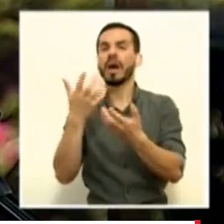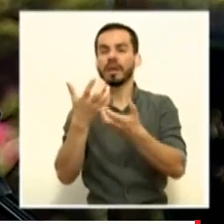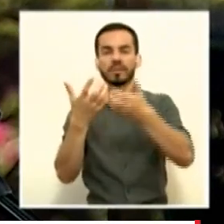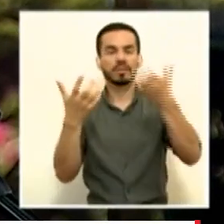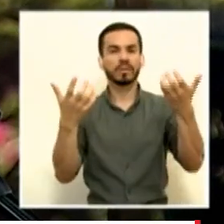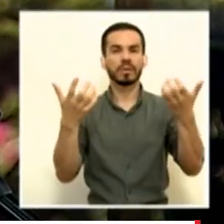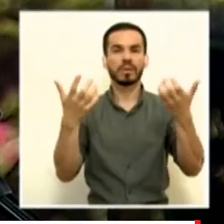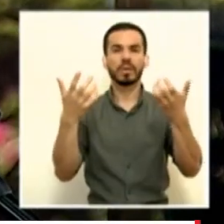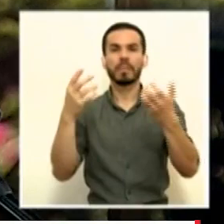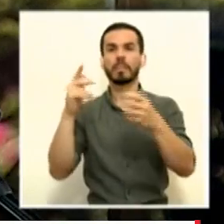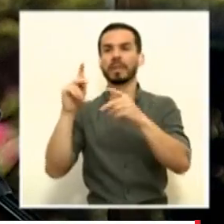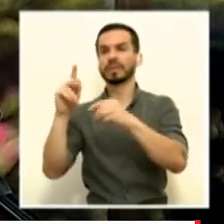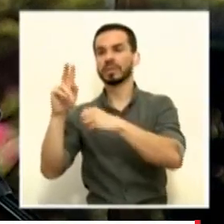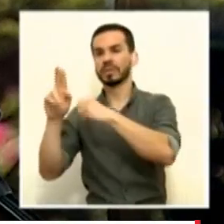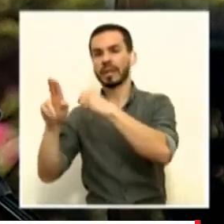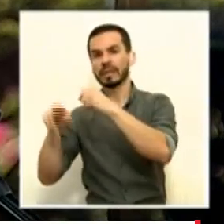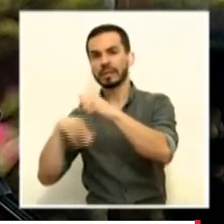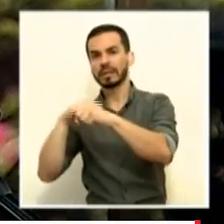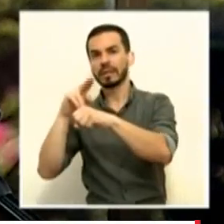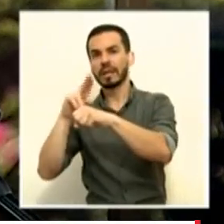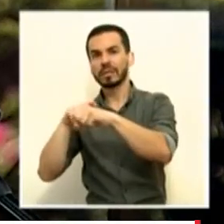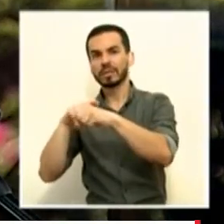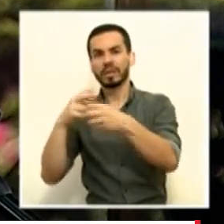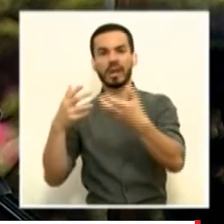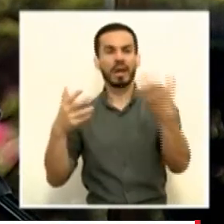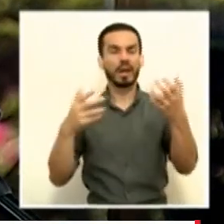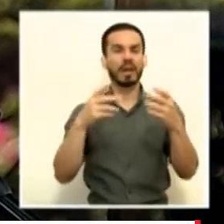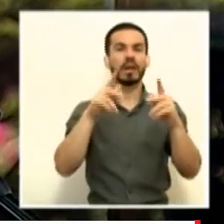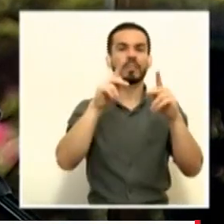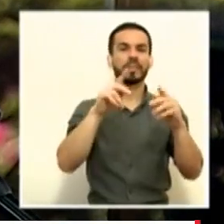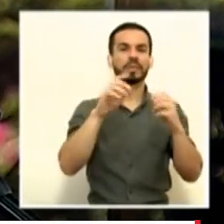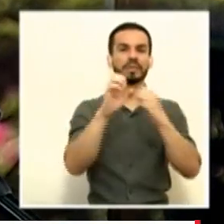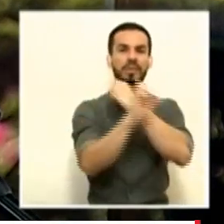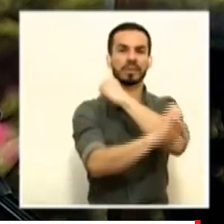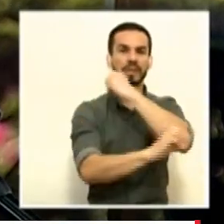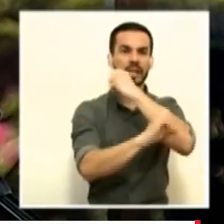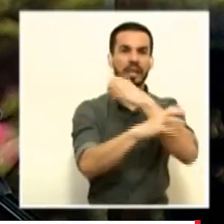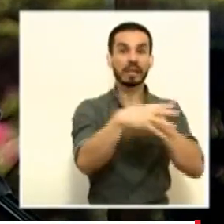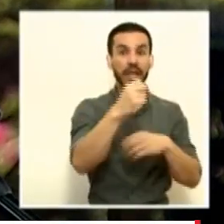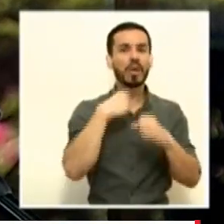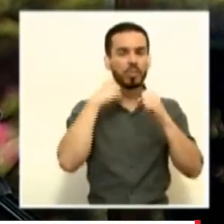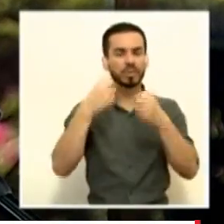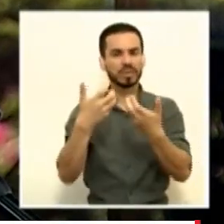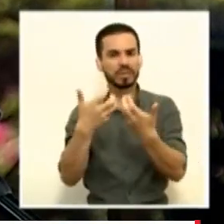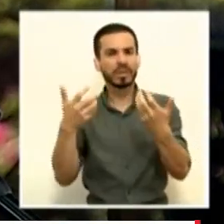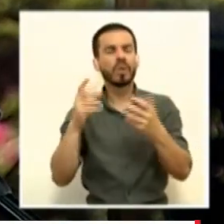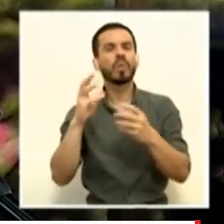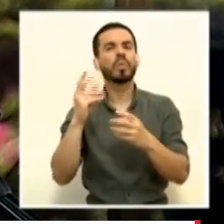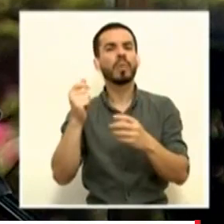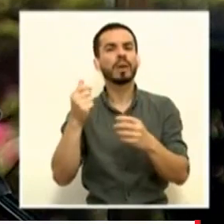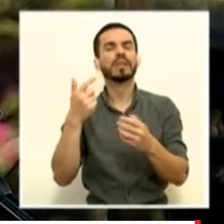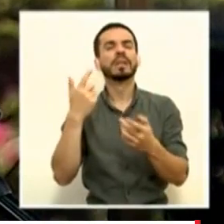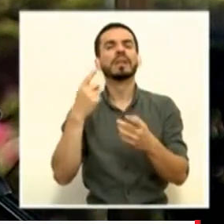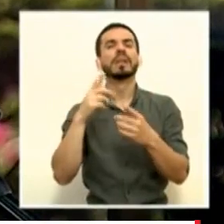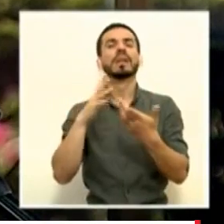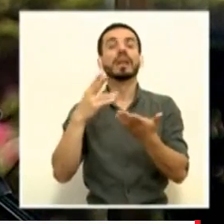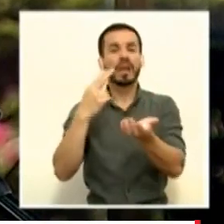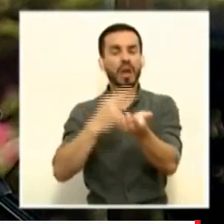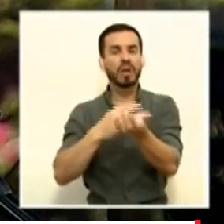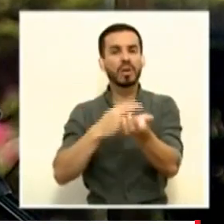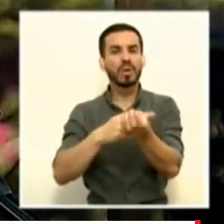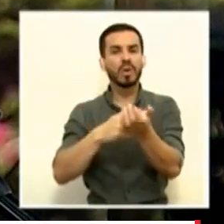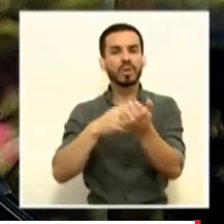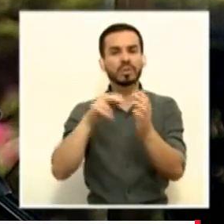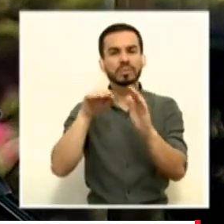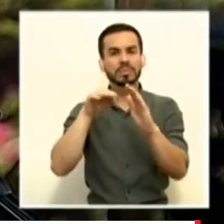y extranjeros? ¿Cuál es el desglose, si es posible, por nacionalidades? ¿Y cuál es el peso en